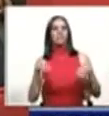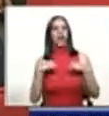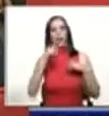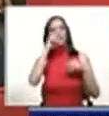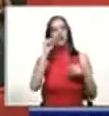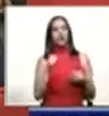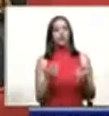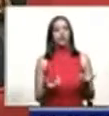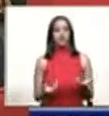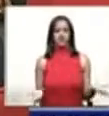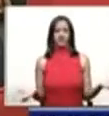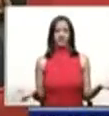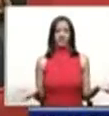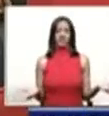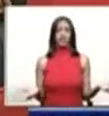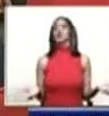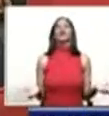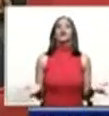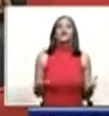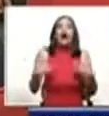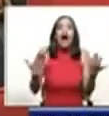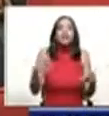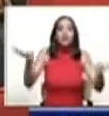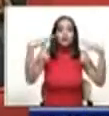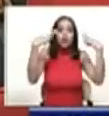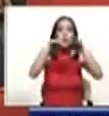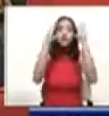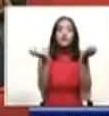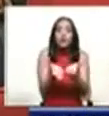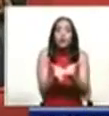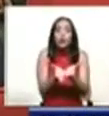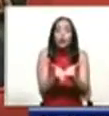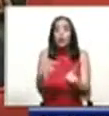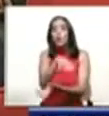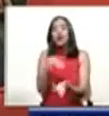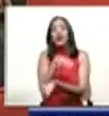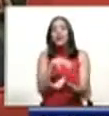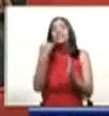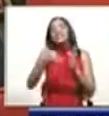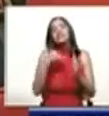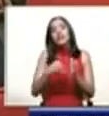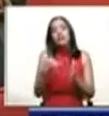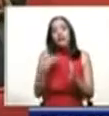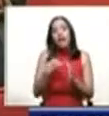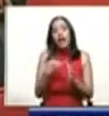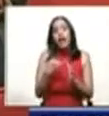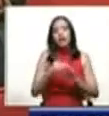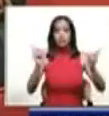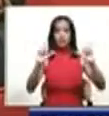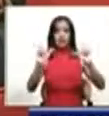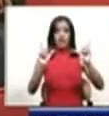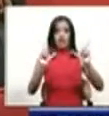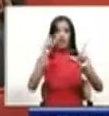es ilegítimo. ¿Cuál es la intención? Generar ante los ojos del mundo una crisis institucional, mediáticamente. Para eso,